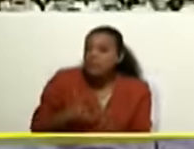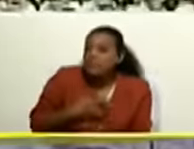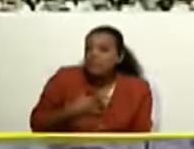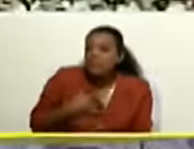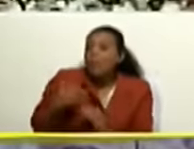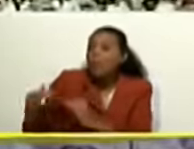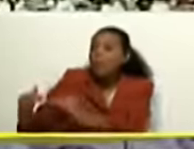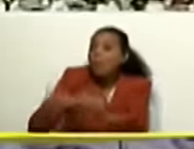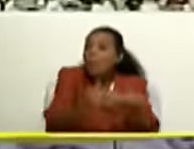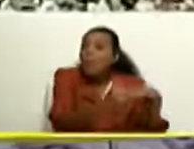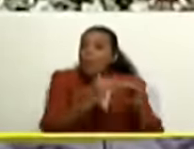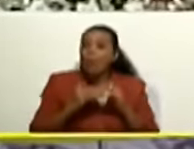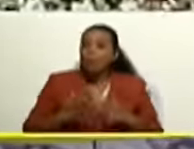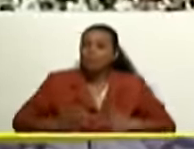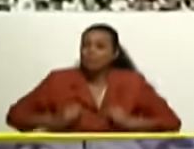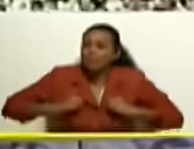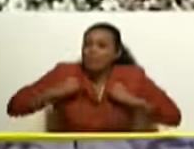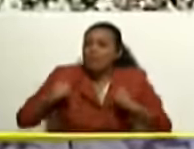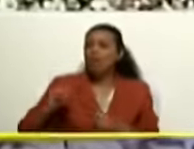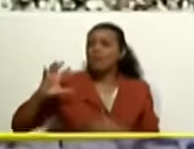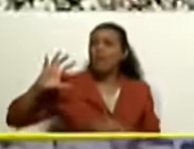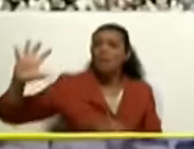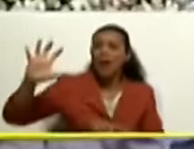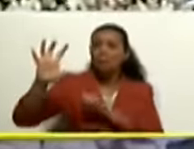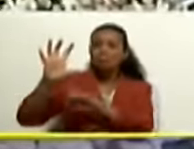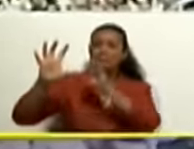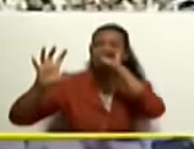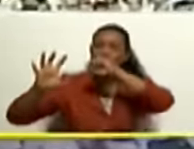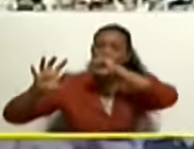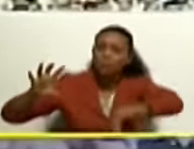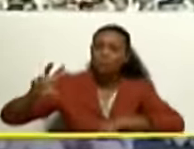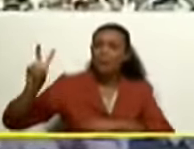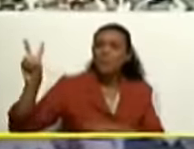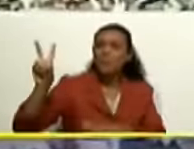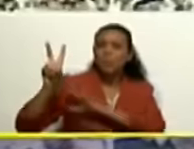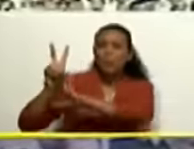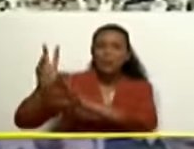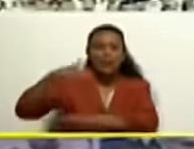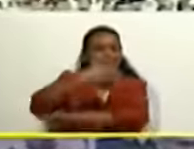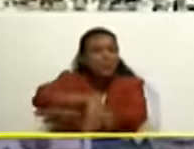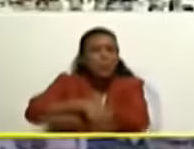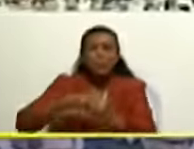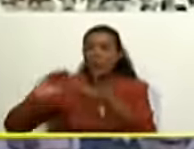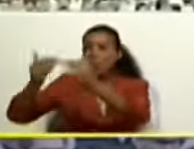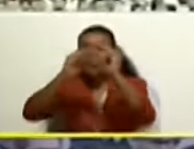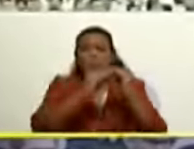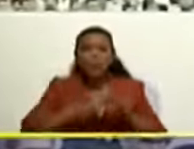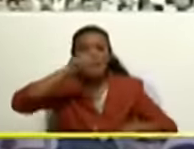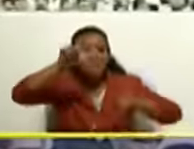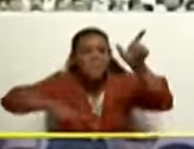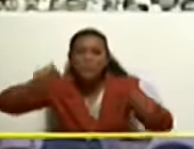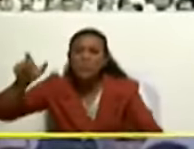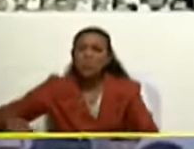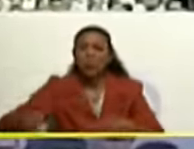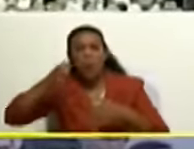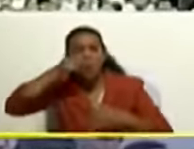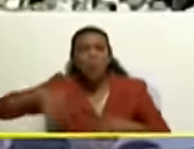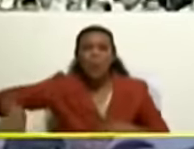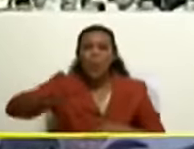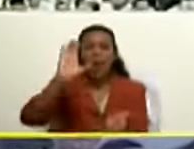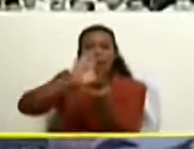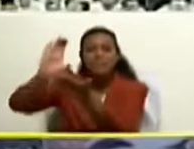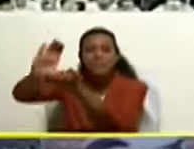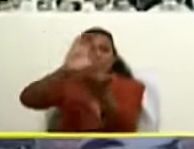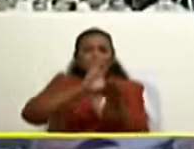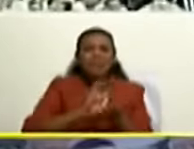sentimiento unánime de fervor patrio el que hemos encontrado por las calles, las urbanizaciones, los pueblos, las